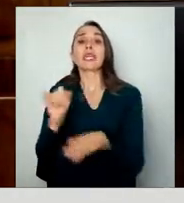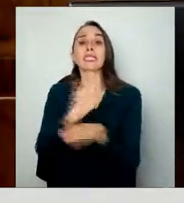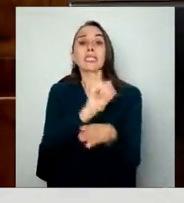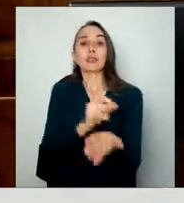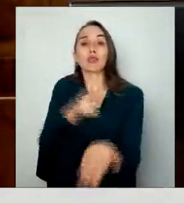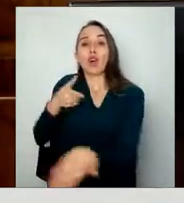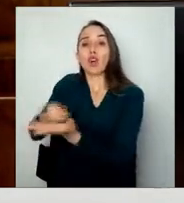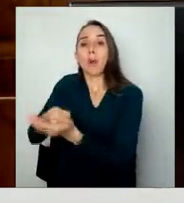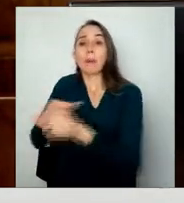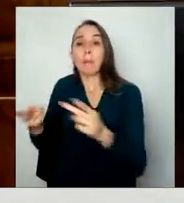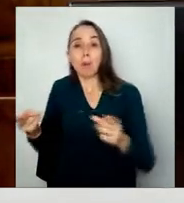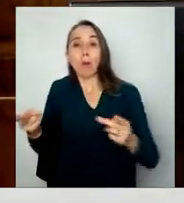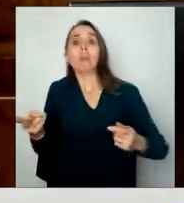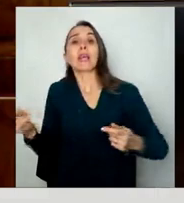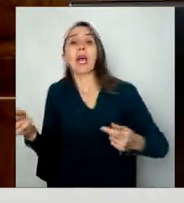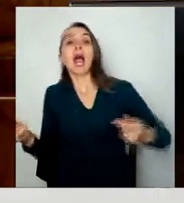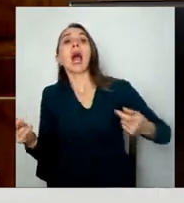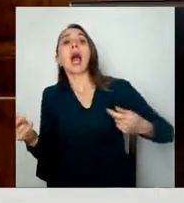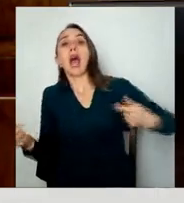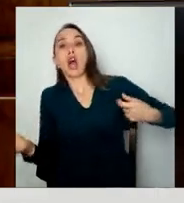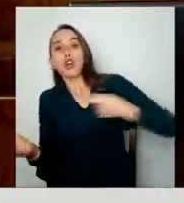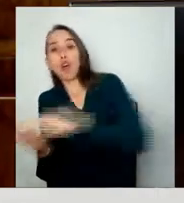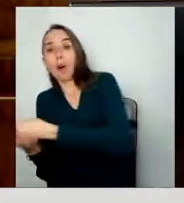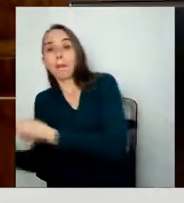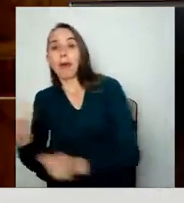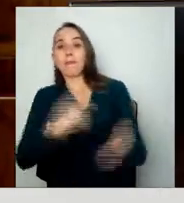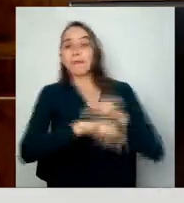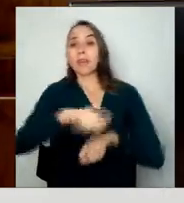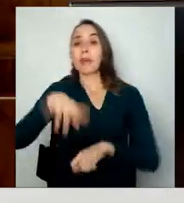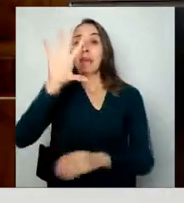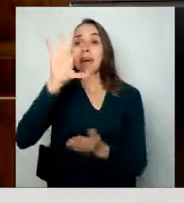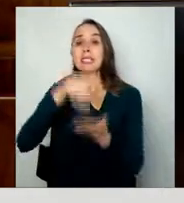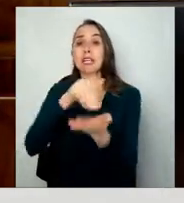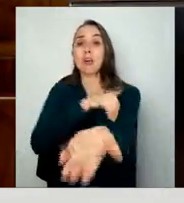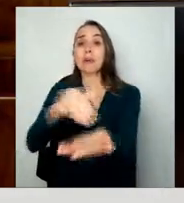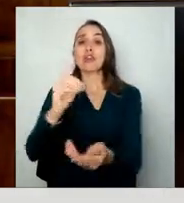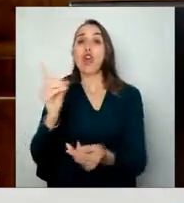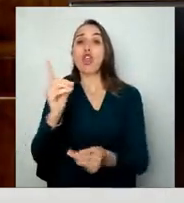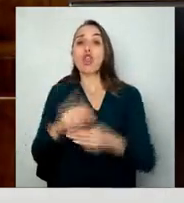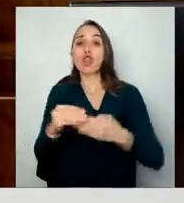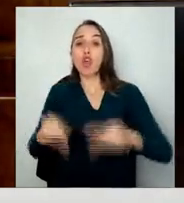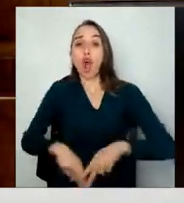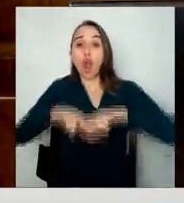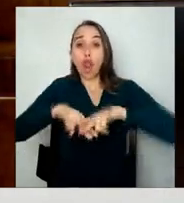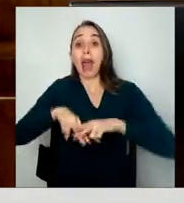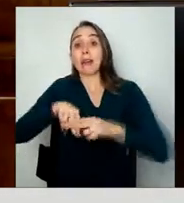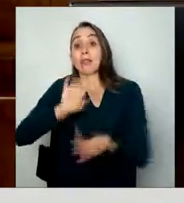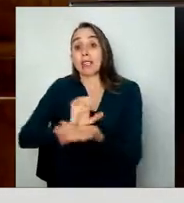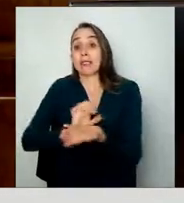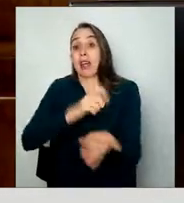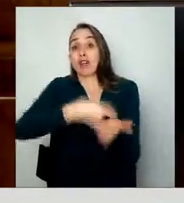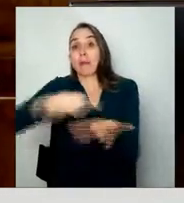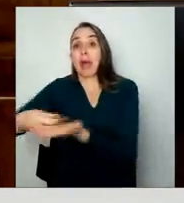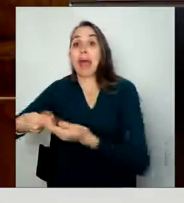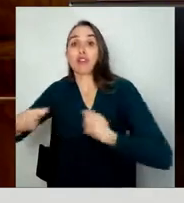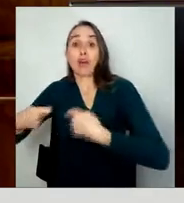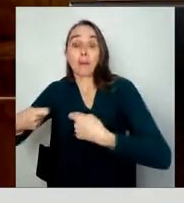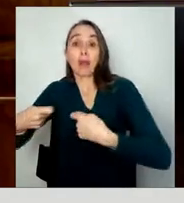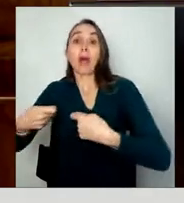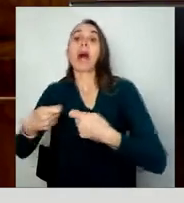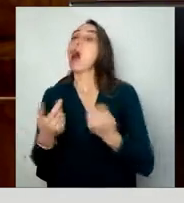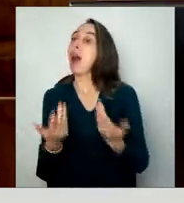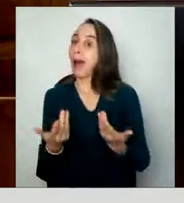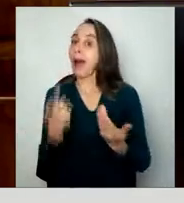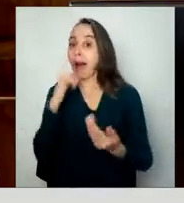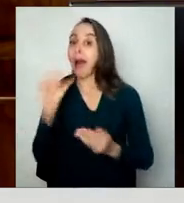es alrededor de o más superior a los cinco mil millones de dólares por supuesto que es necesario que se regule se hicieron